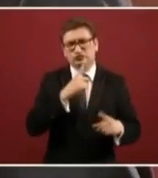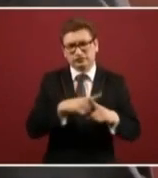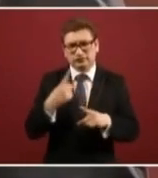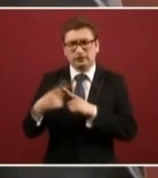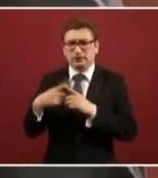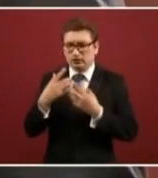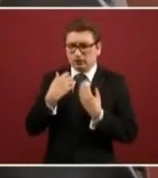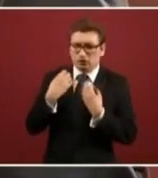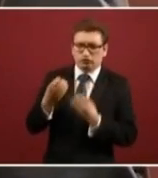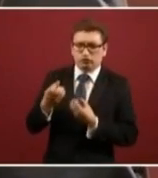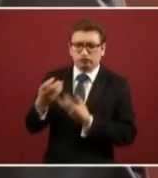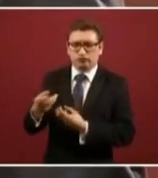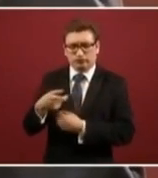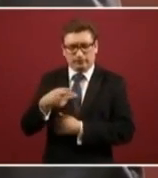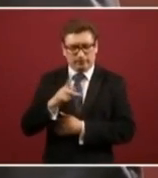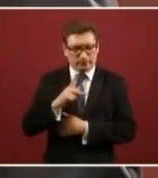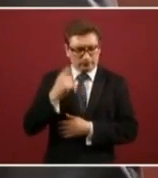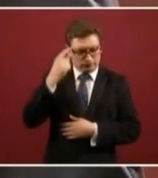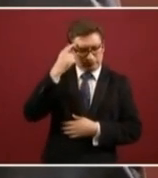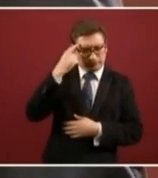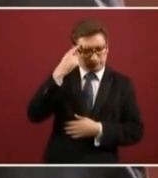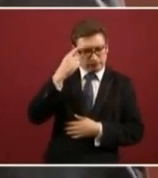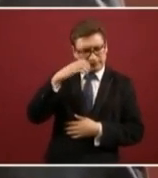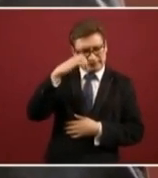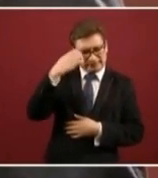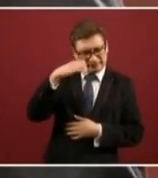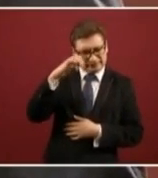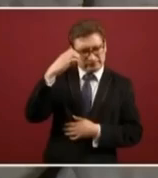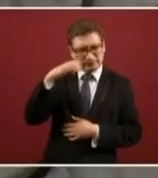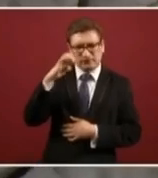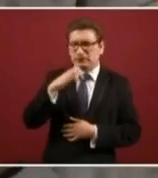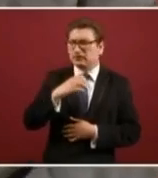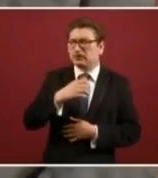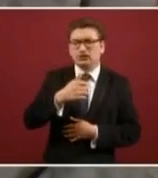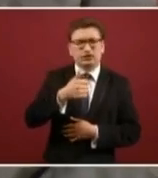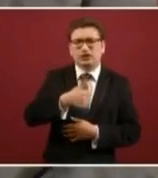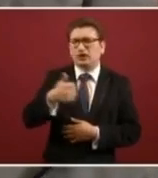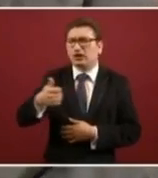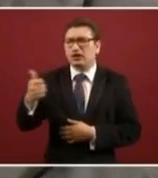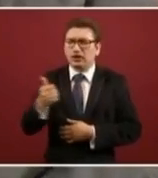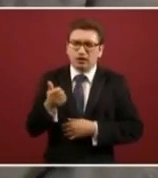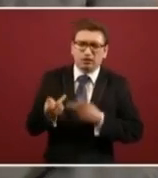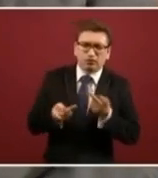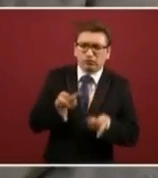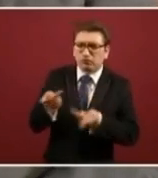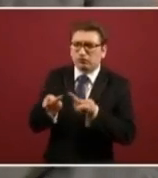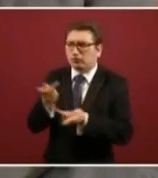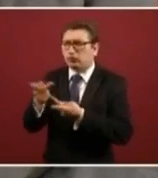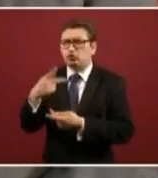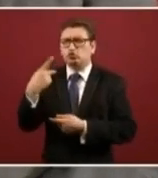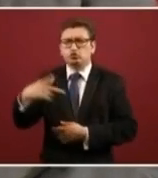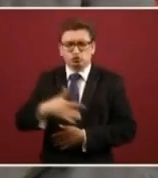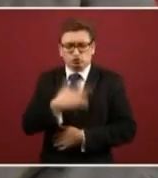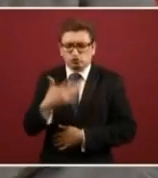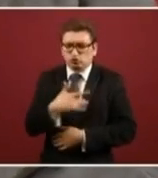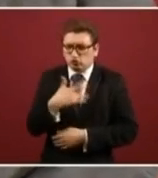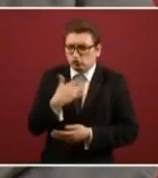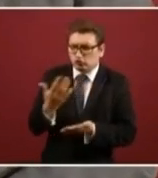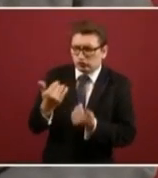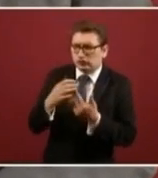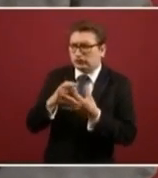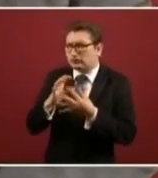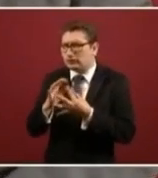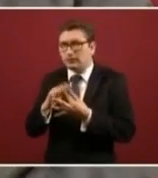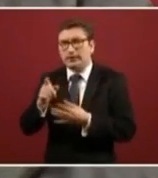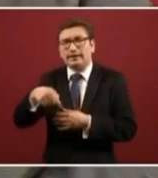de la experiencia, de recoger los sentimientos de los productores, que